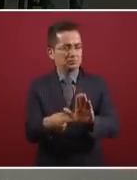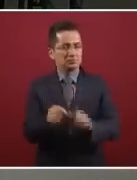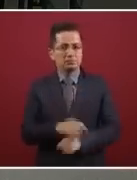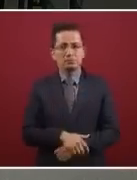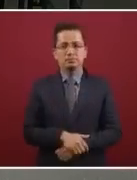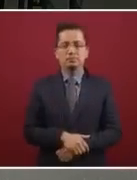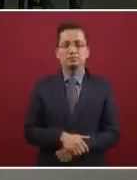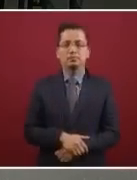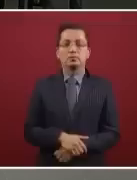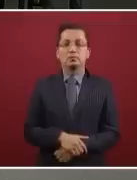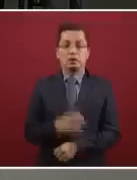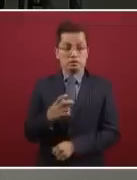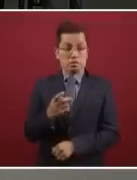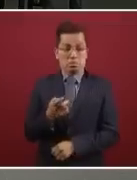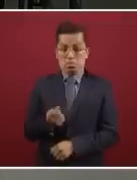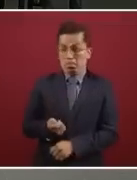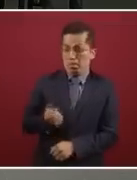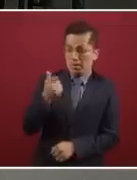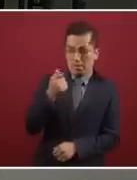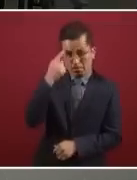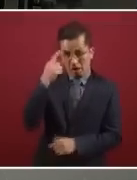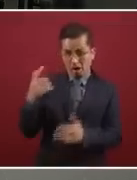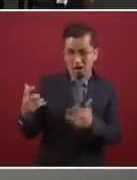rompió el récord de medallas de oro